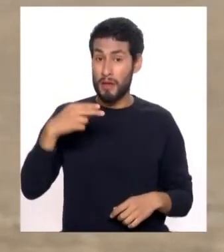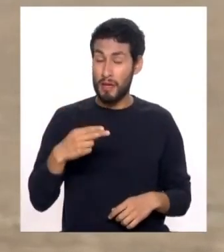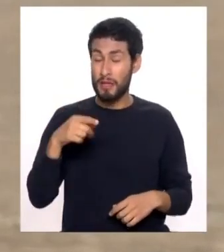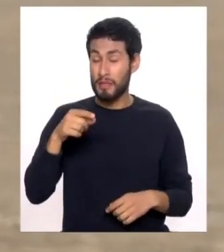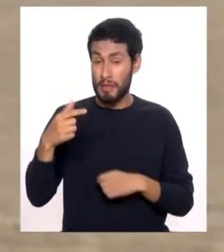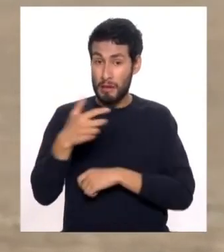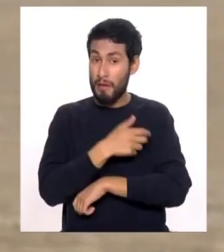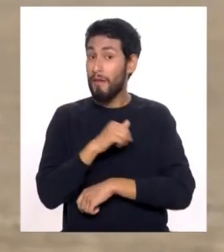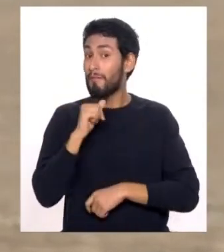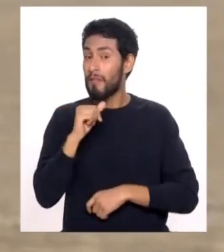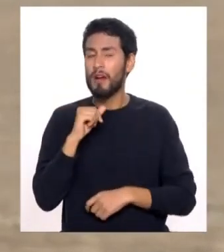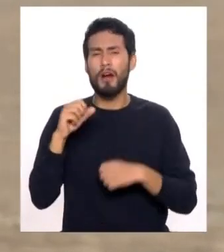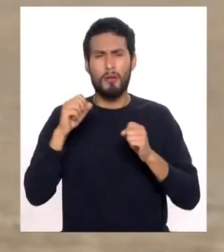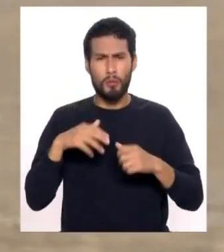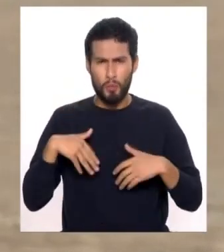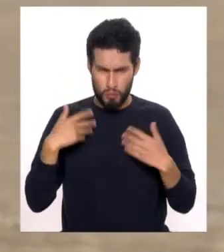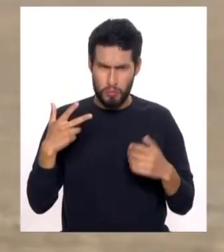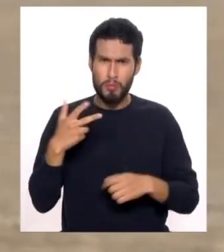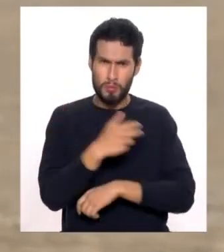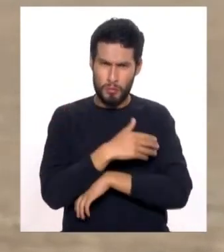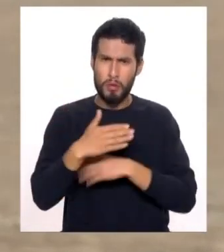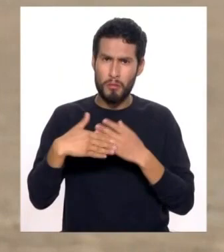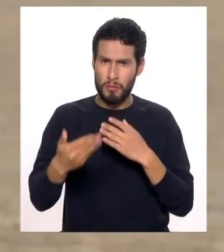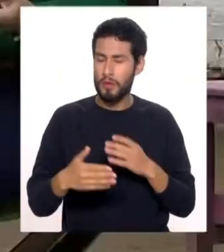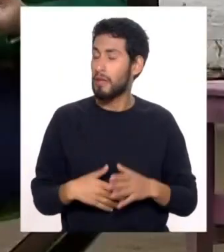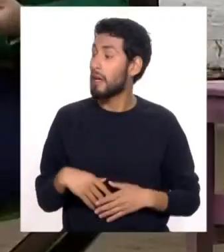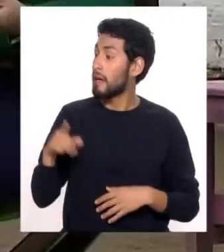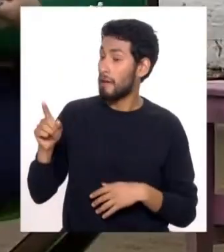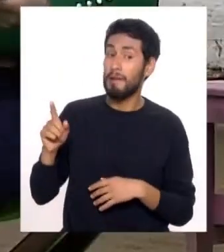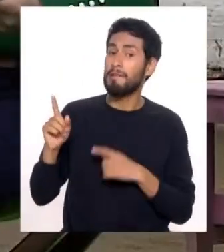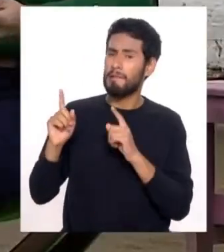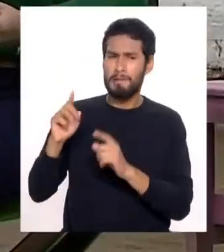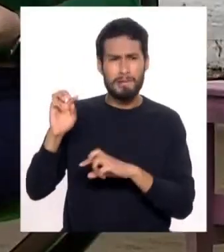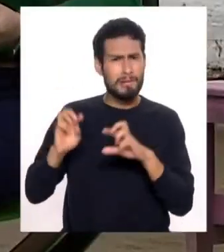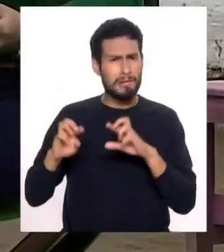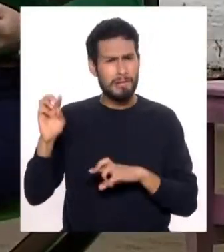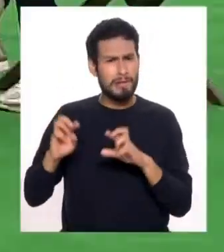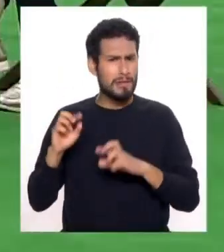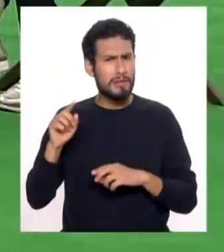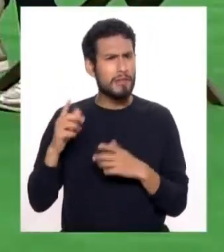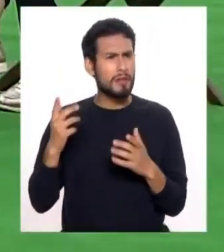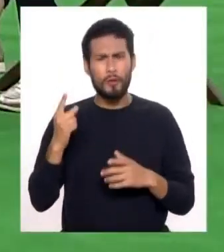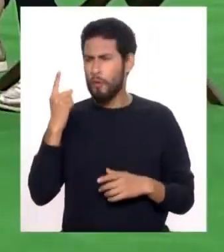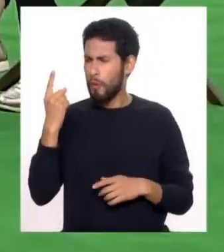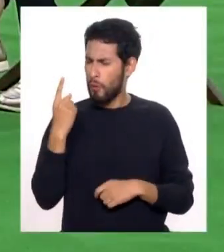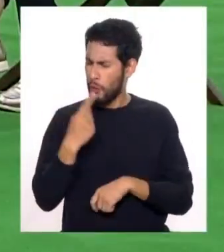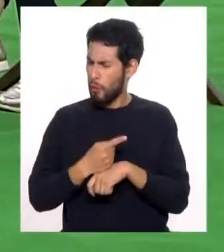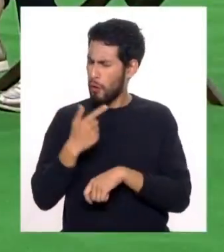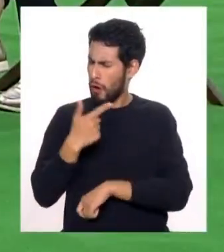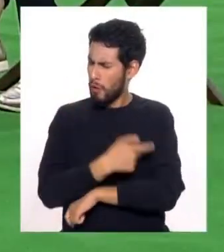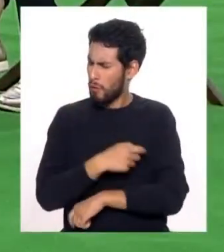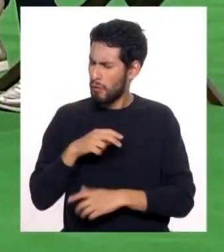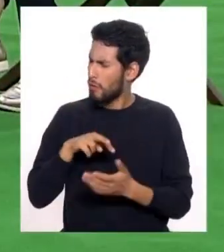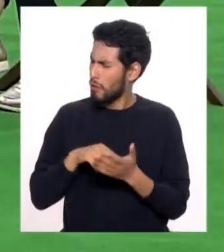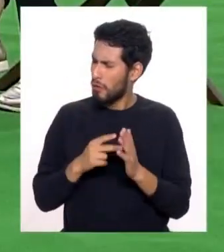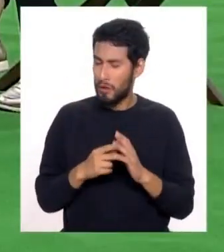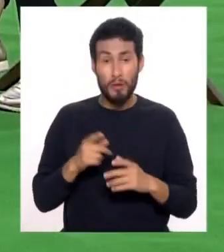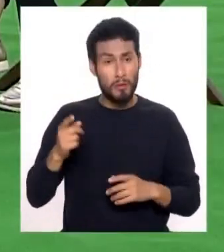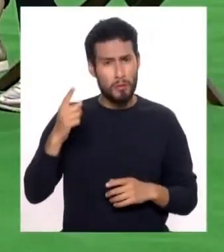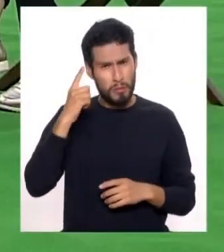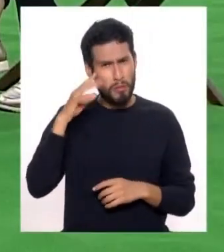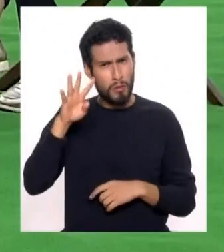humano, ejecutamos también la vacunación. Yo quiero aprovechar, me has dejado una duda con respecto a la una sola dosis, o sea, porque normalmente el